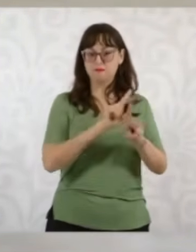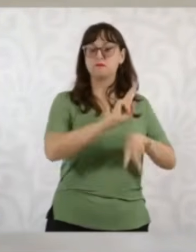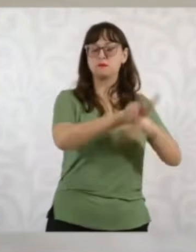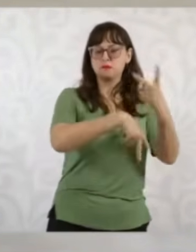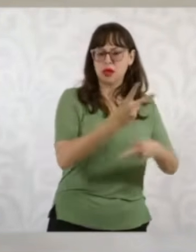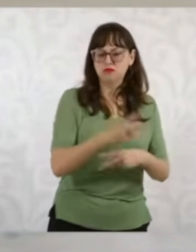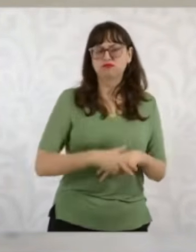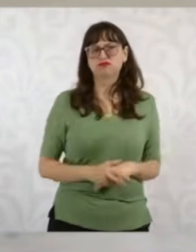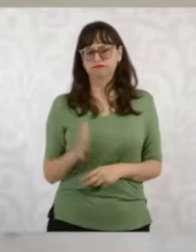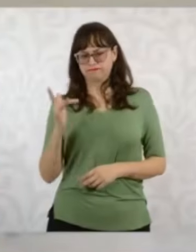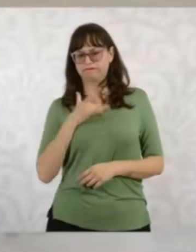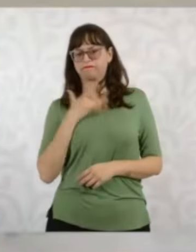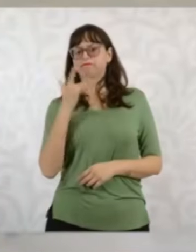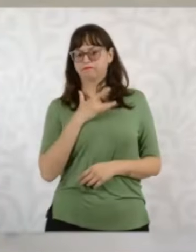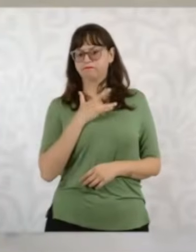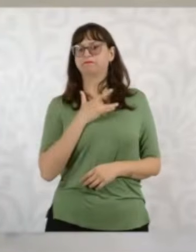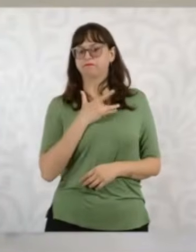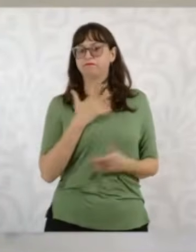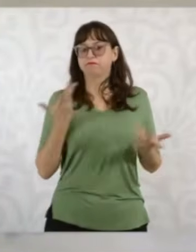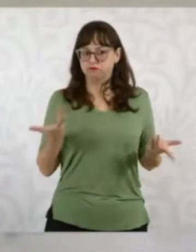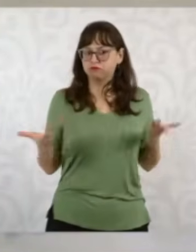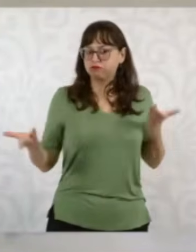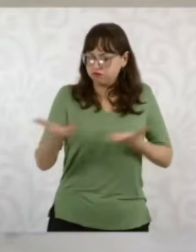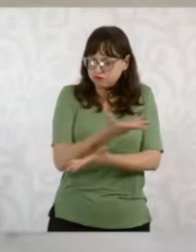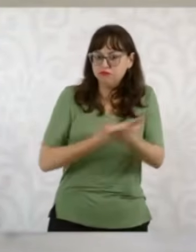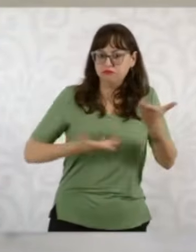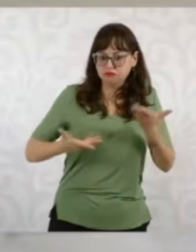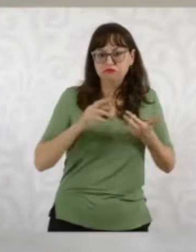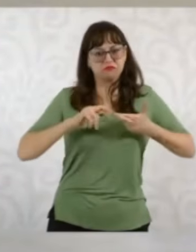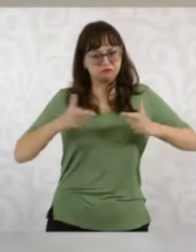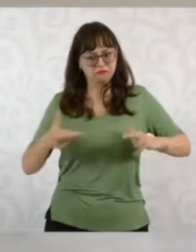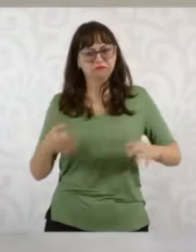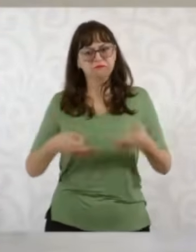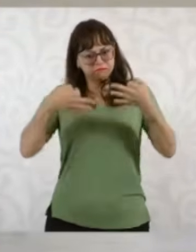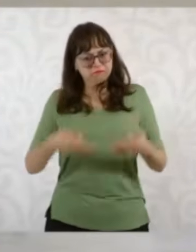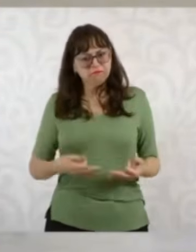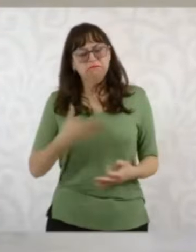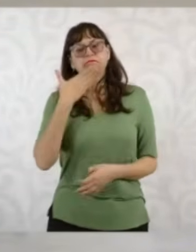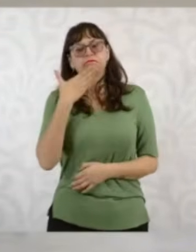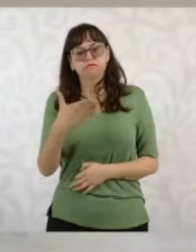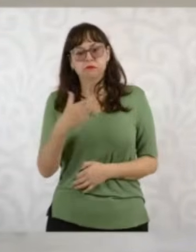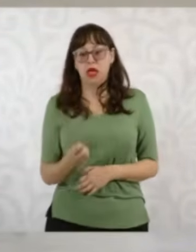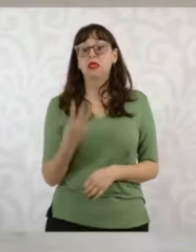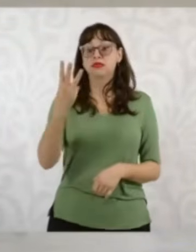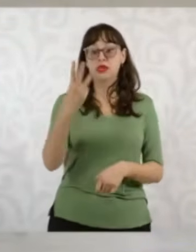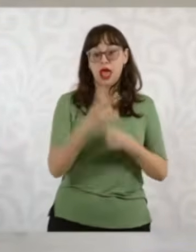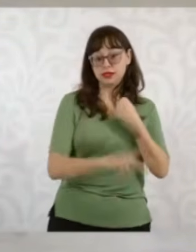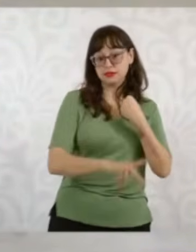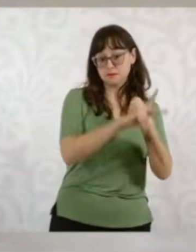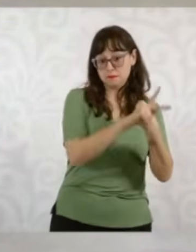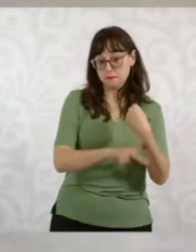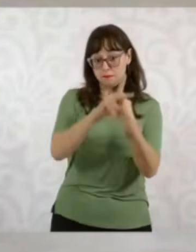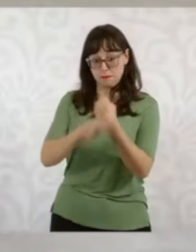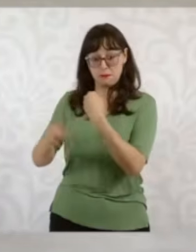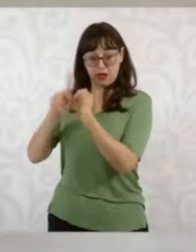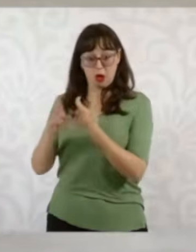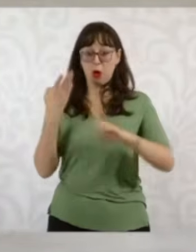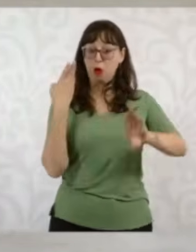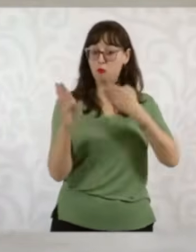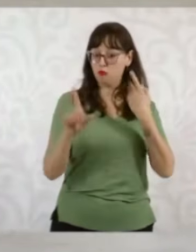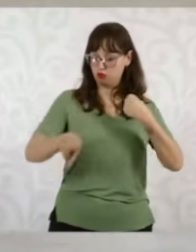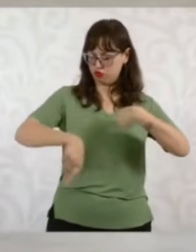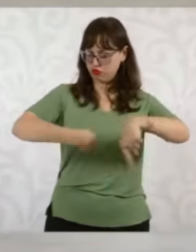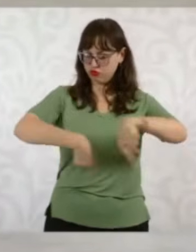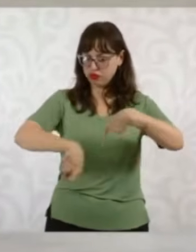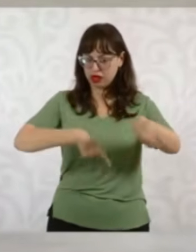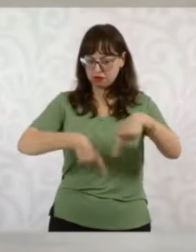que es importante en términos diplomáticos que estemos los tres países que fuimos sedes de esta Copa del Mundo, y además es